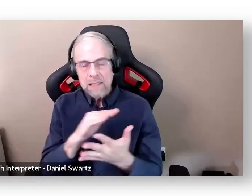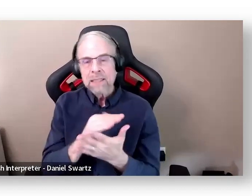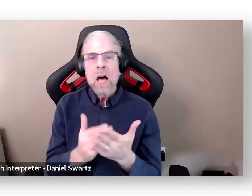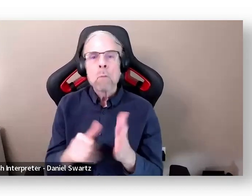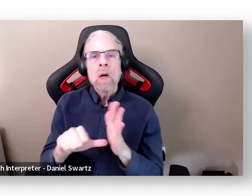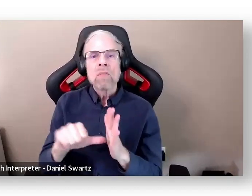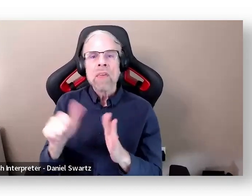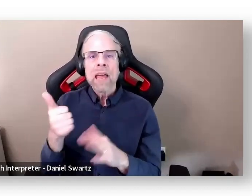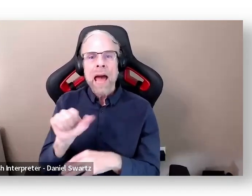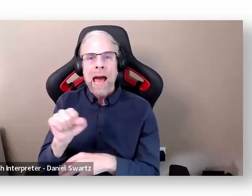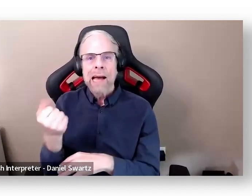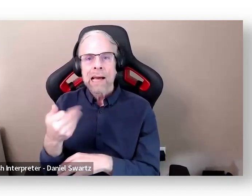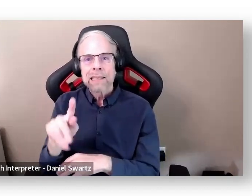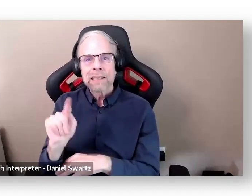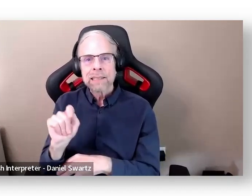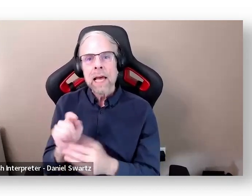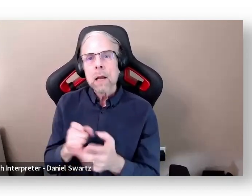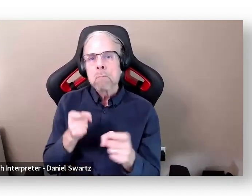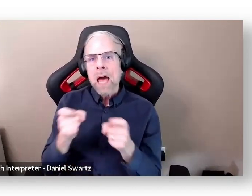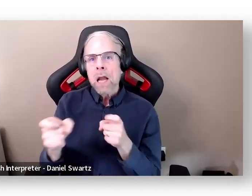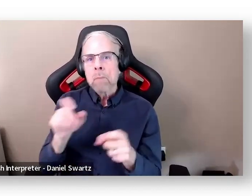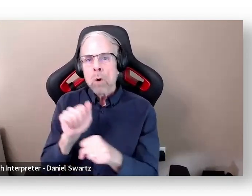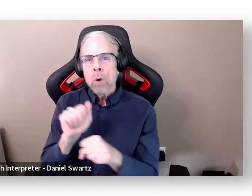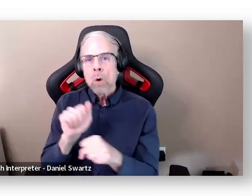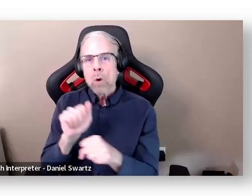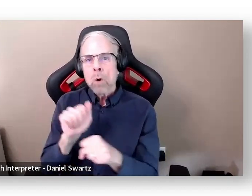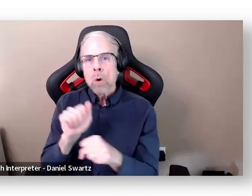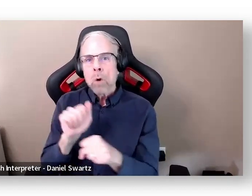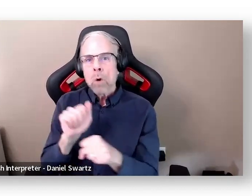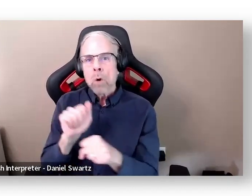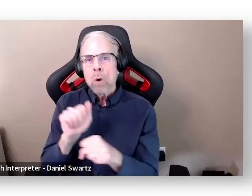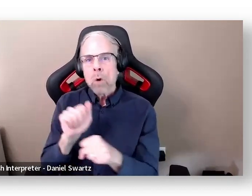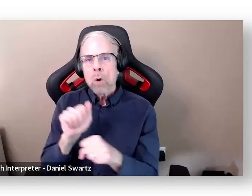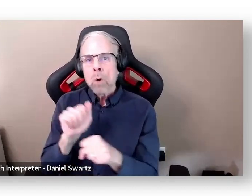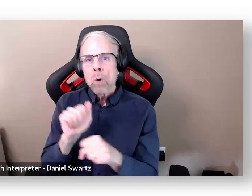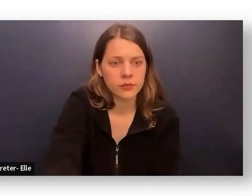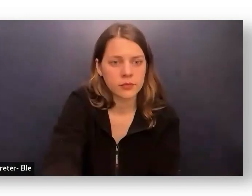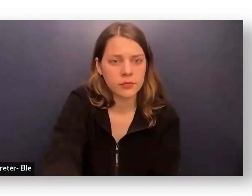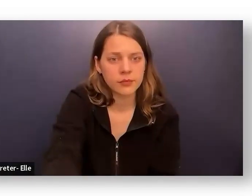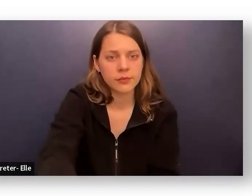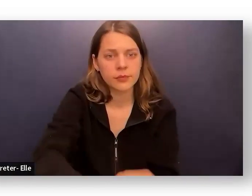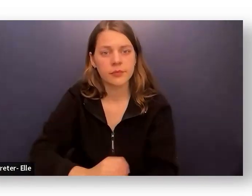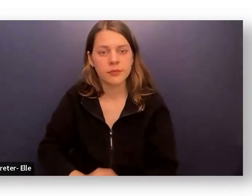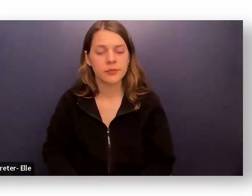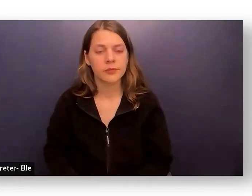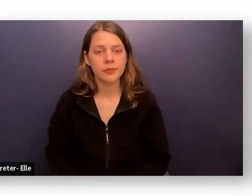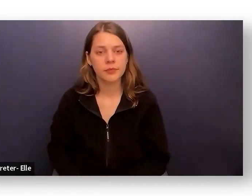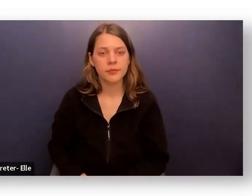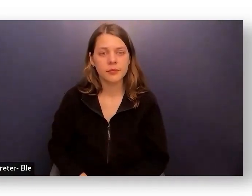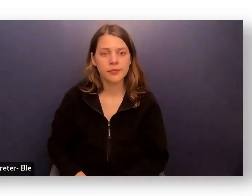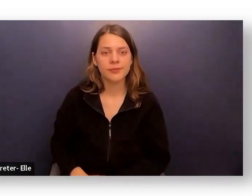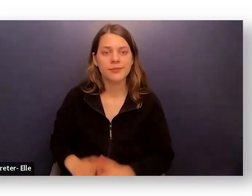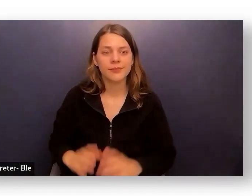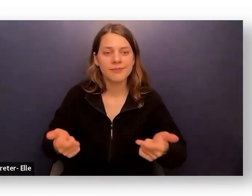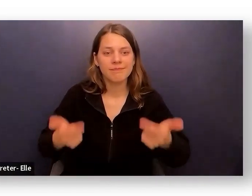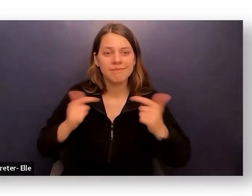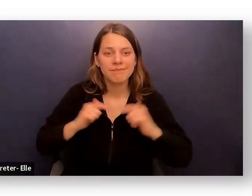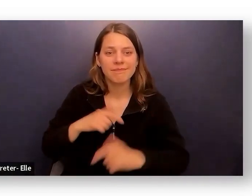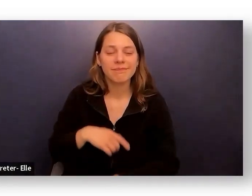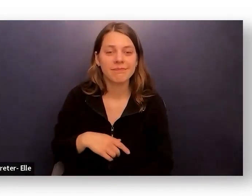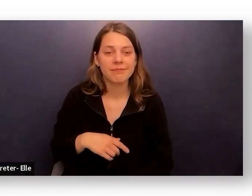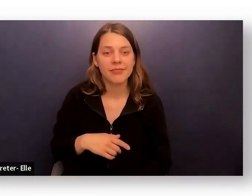Y luego también les voy a explicar en la gestión de activos que estamos haciendo. Entonces, estamos arreglando